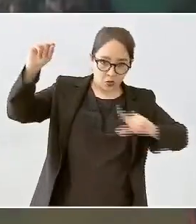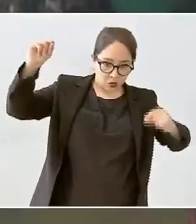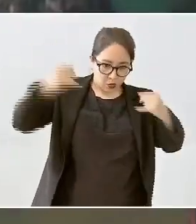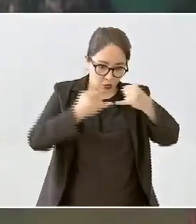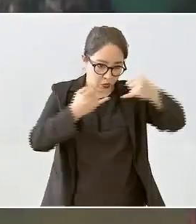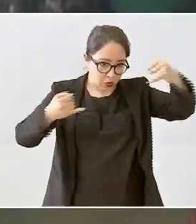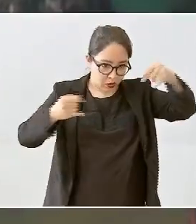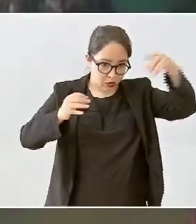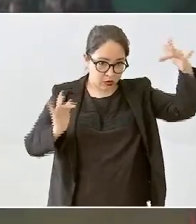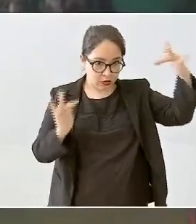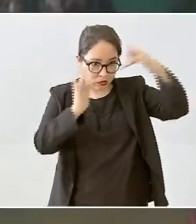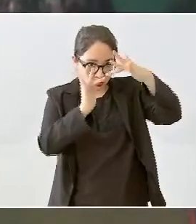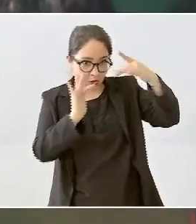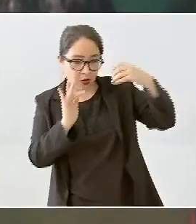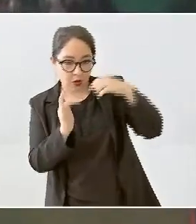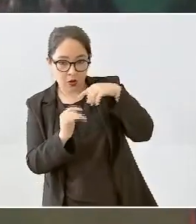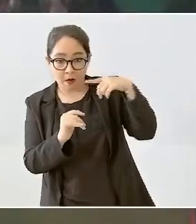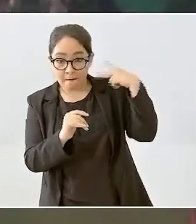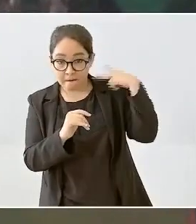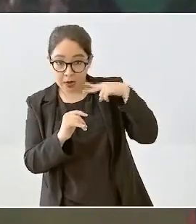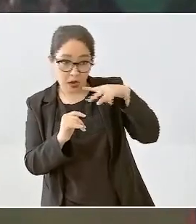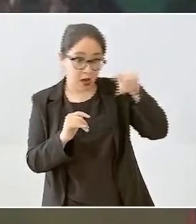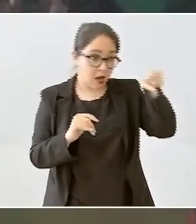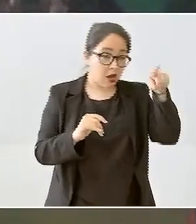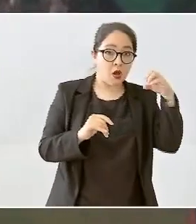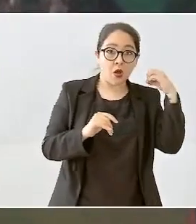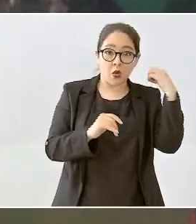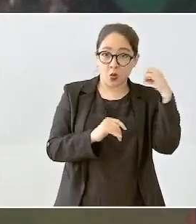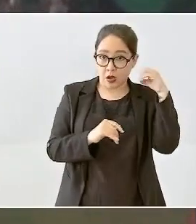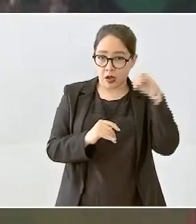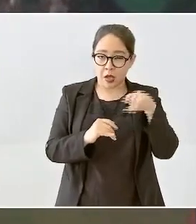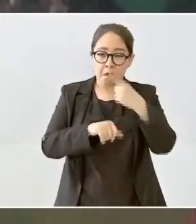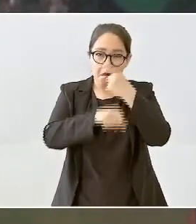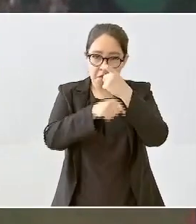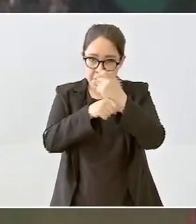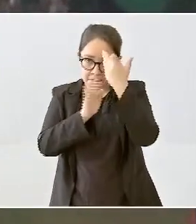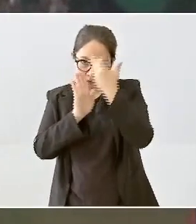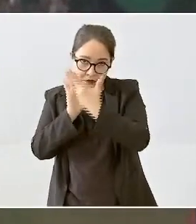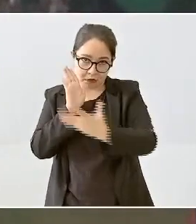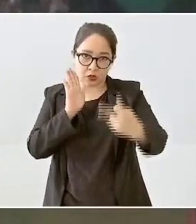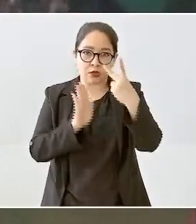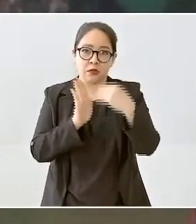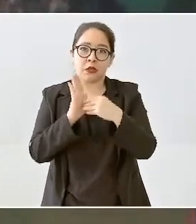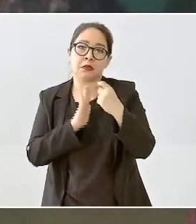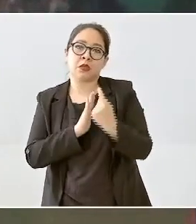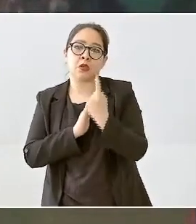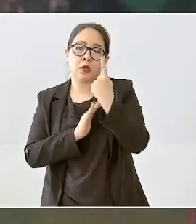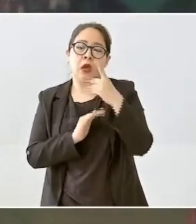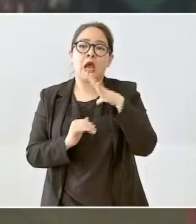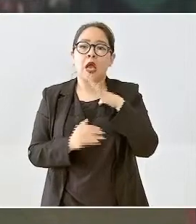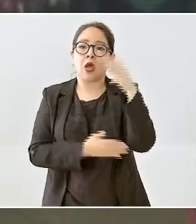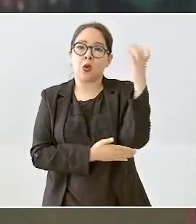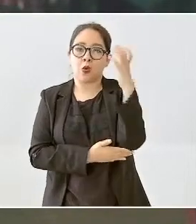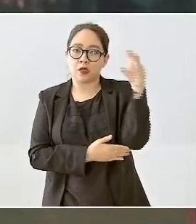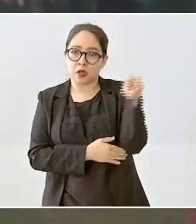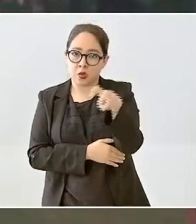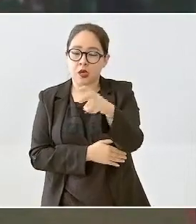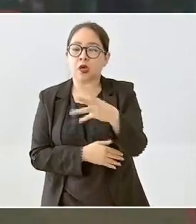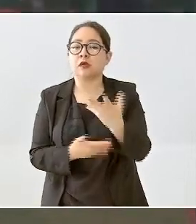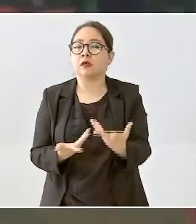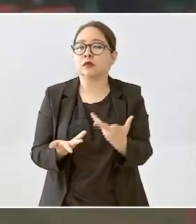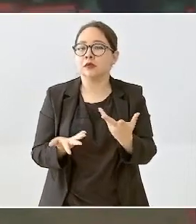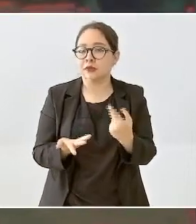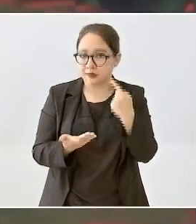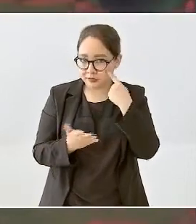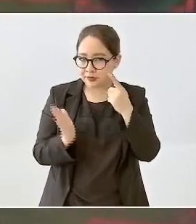2 etapas, señor presidente. En la primera etapa, que vamos a arrancar este año, en el puerto actual de Coatzacoalcos, que es el que